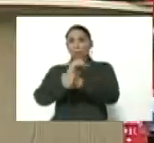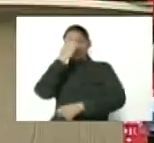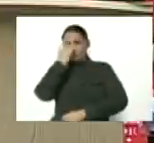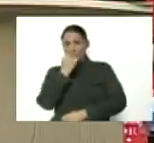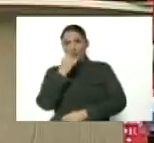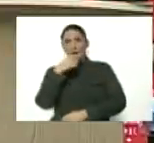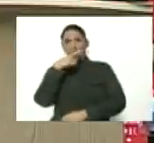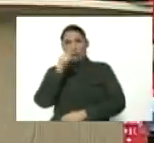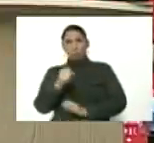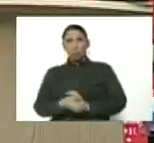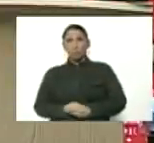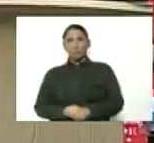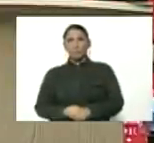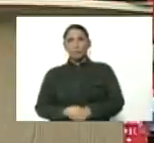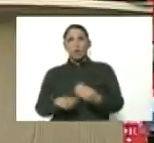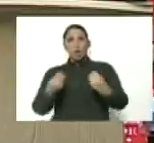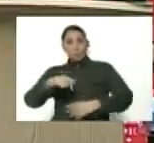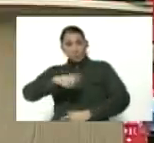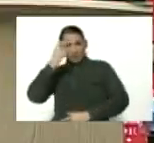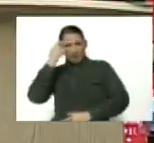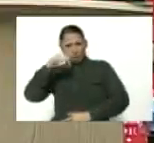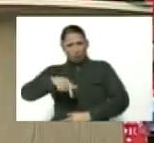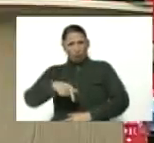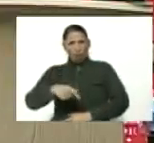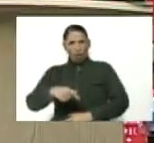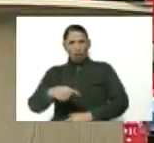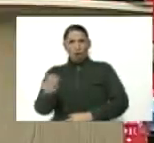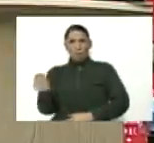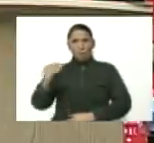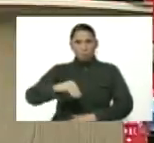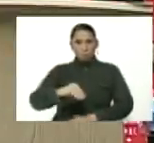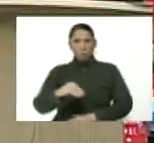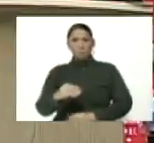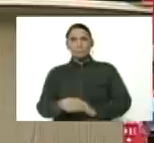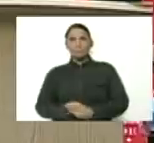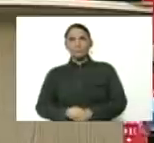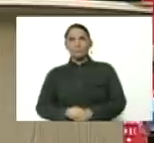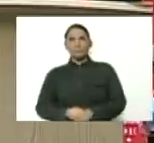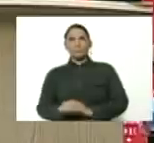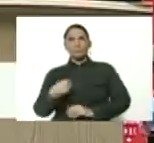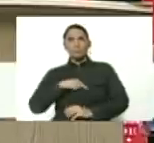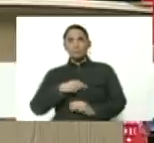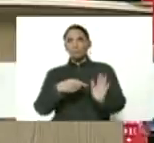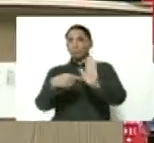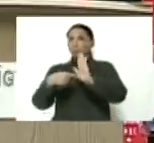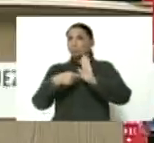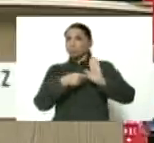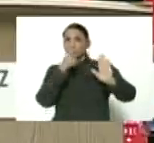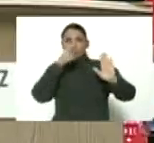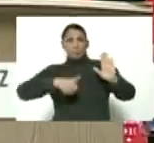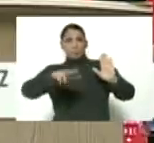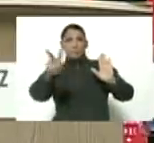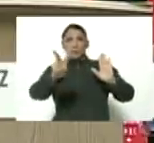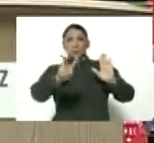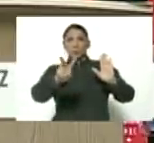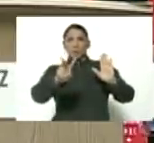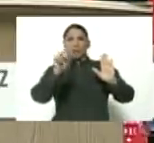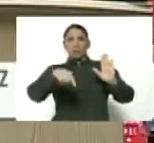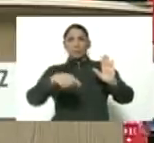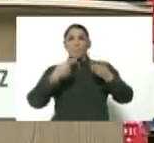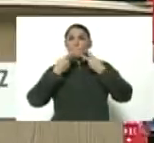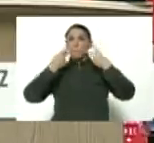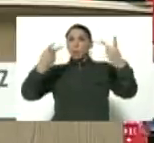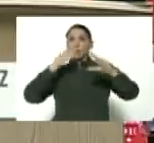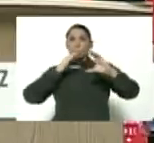en el día de hoy, como una contribución adicional que iremos presentándole al pueblo de Venezuela y a los medios